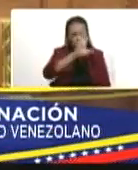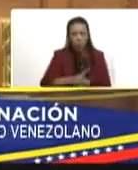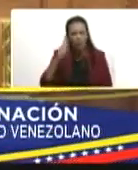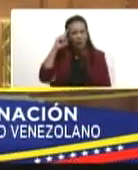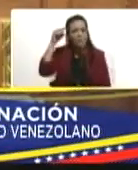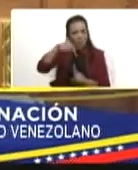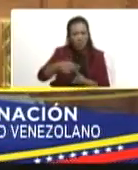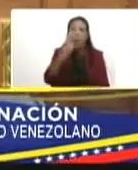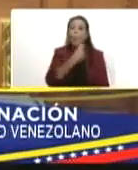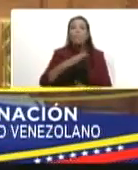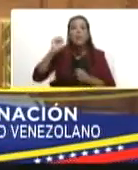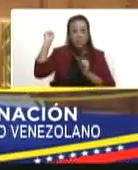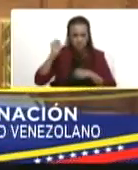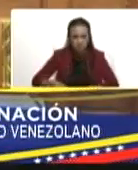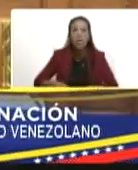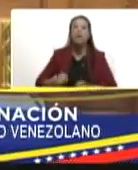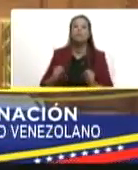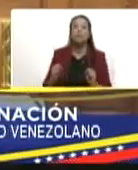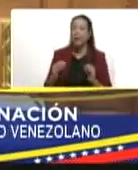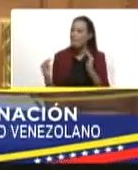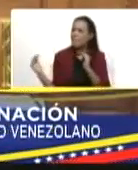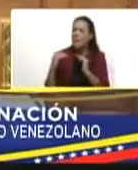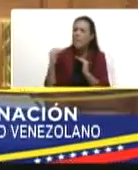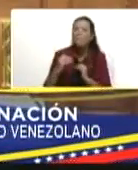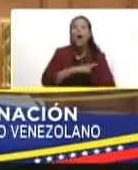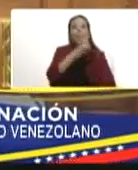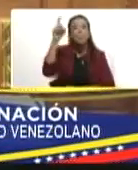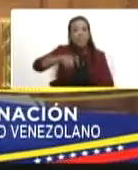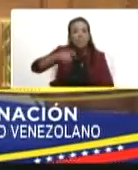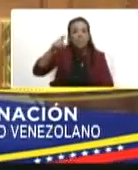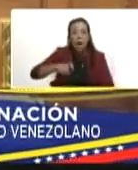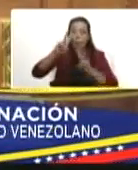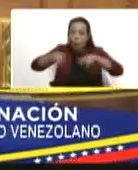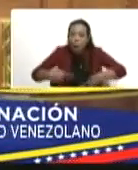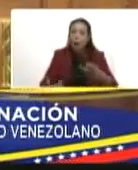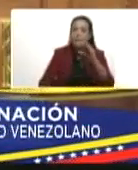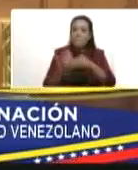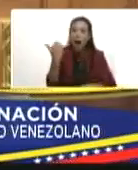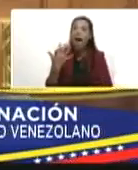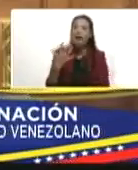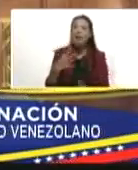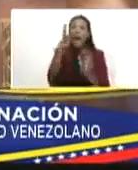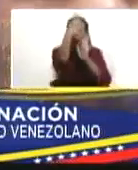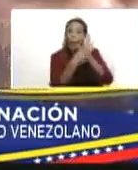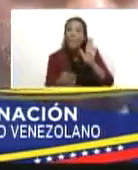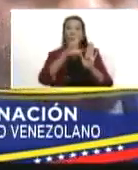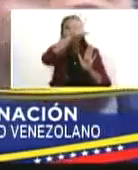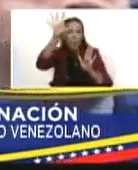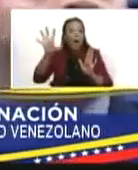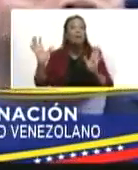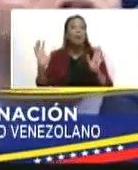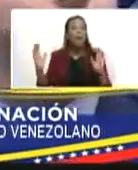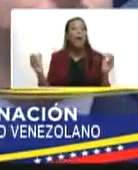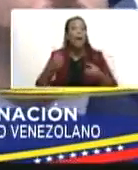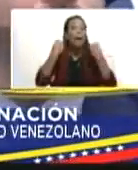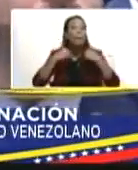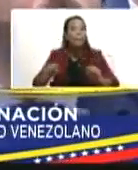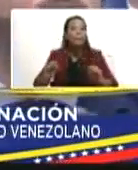metas cumplidas sino que se hace cada vez más necesario en el mundo actual para evitar catástrofes